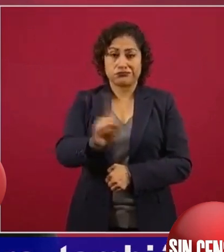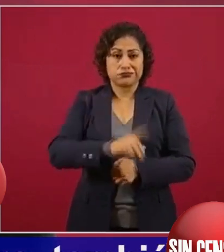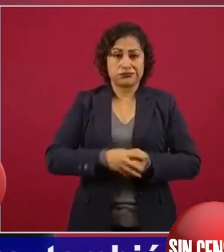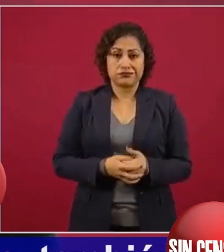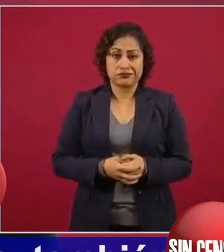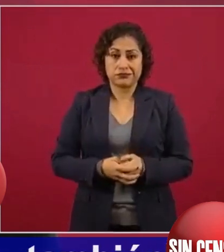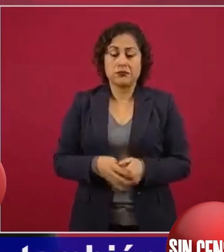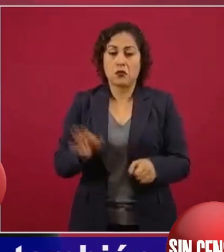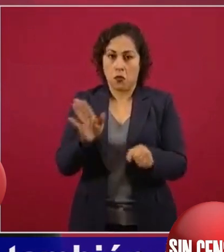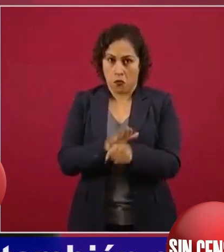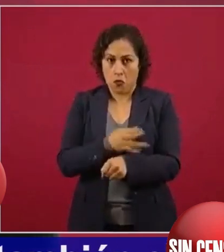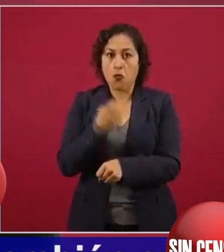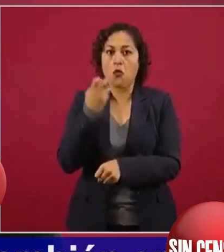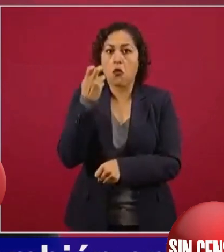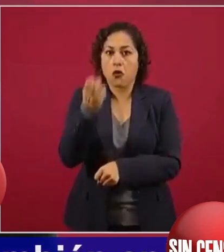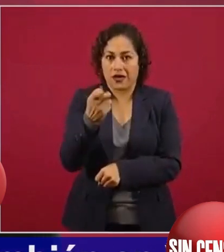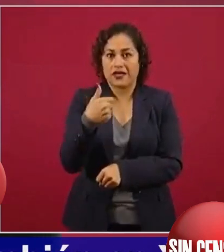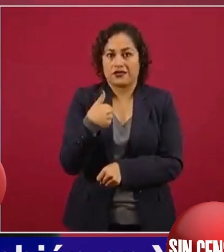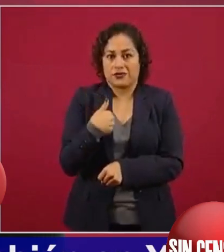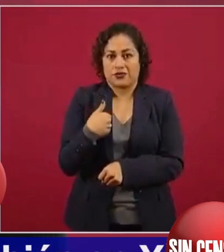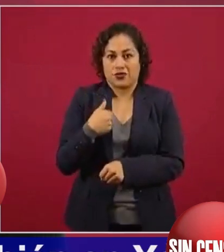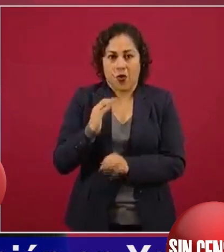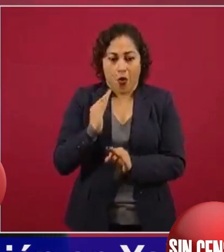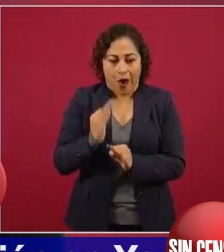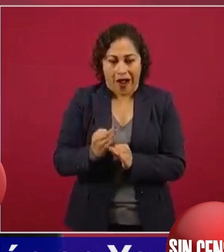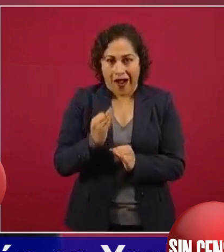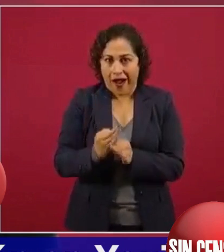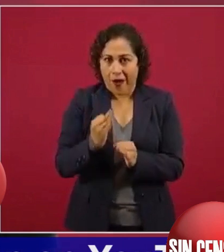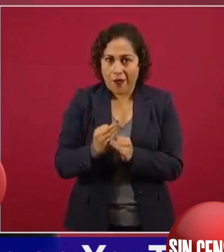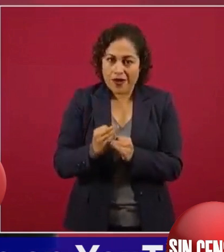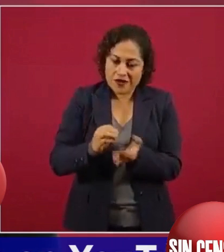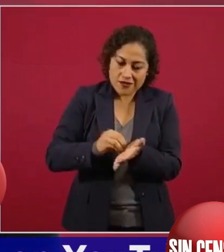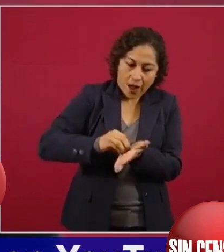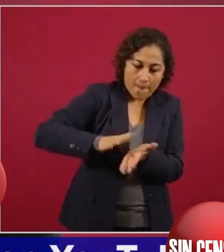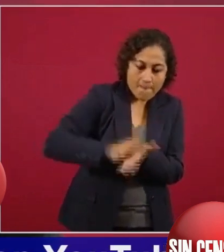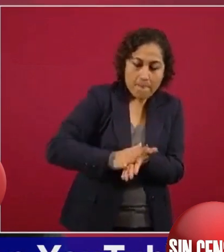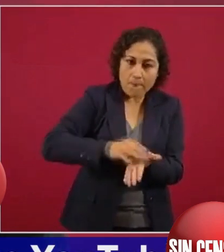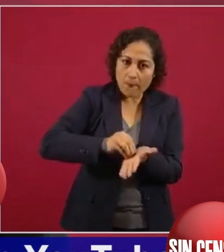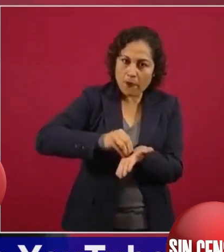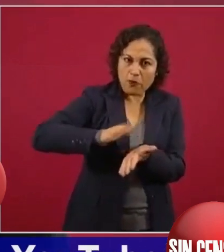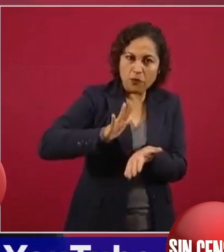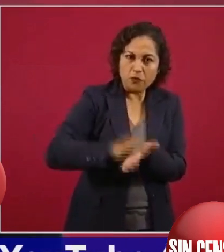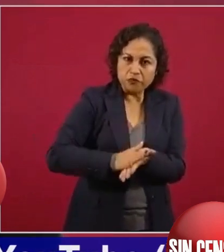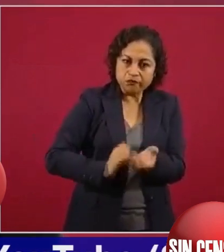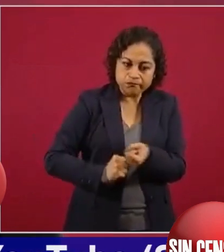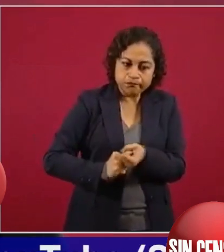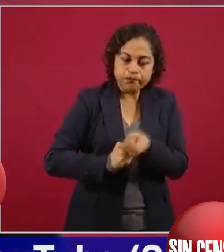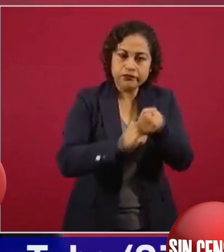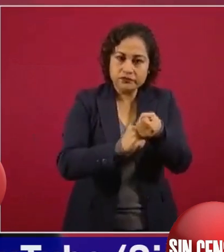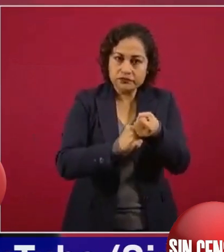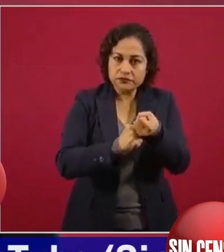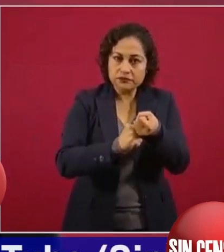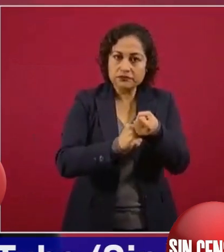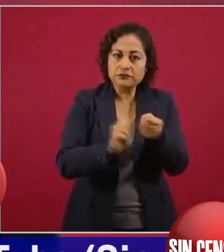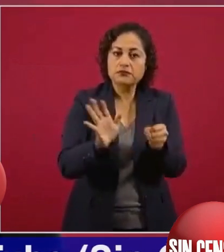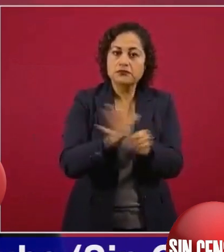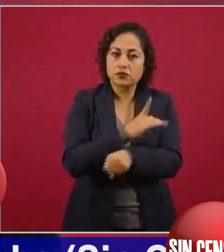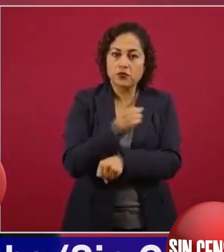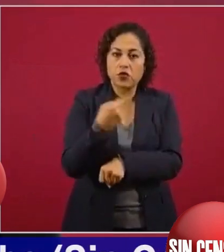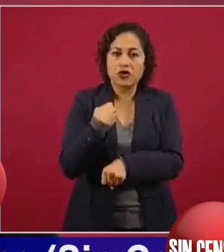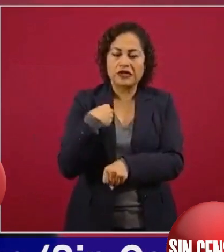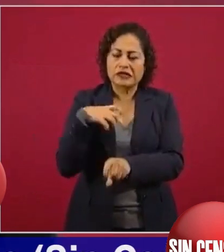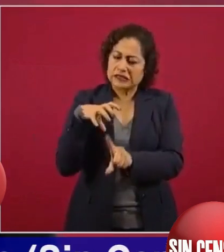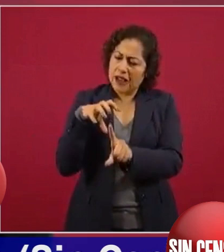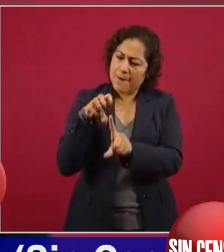quiero sentar las bases, ya lo hemos hecho, ya lo logramos, pero quiero que se consolide lo más